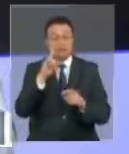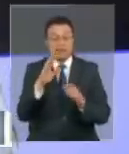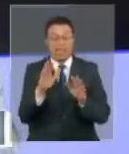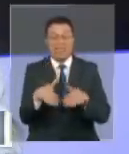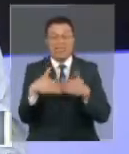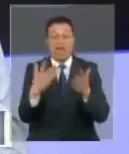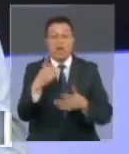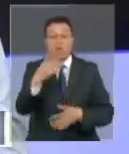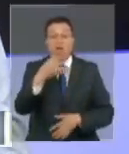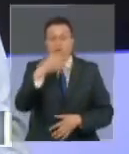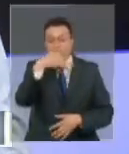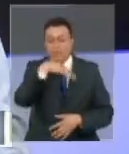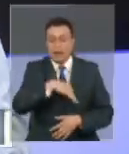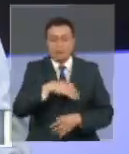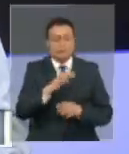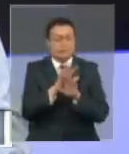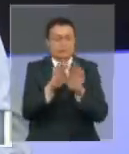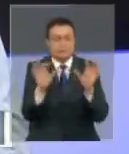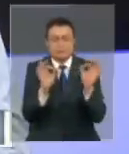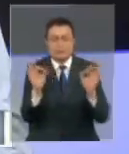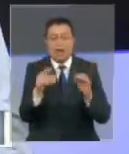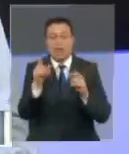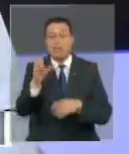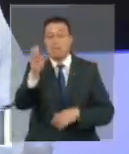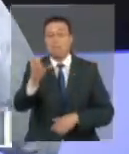aspirina en personal,